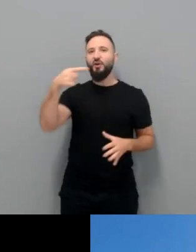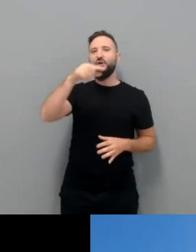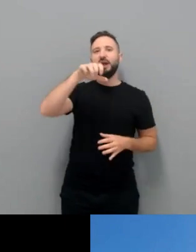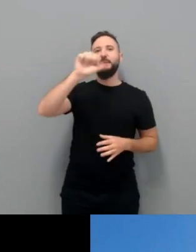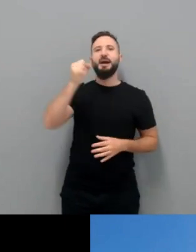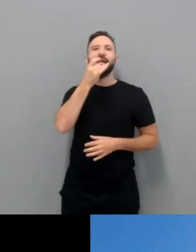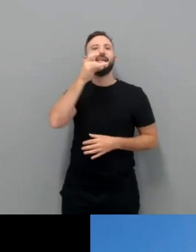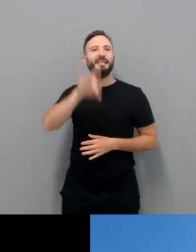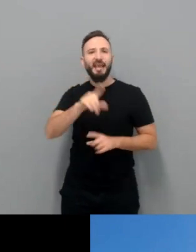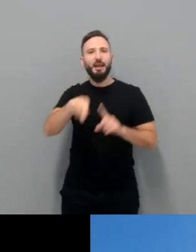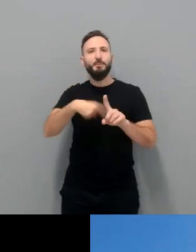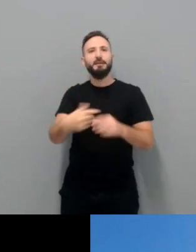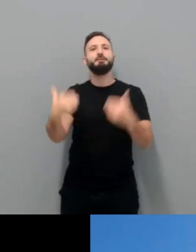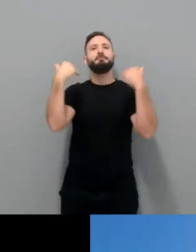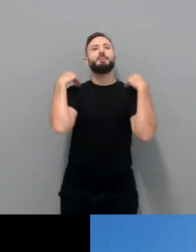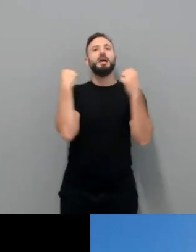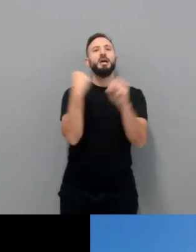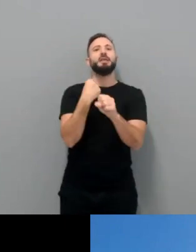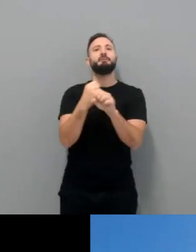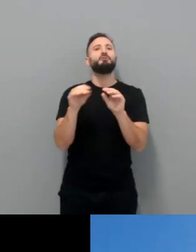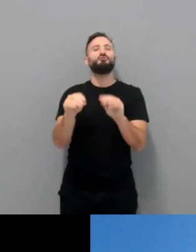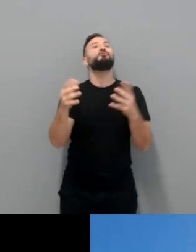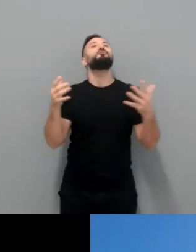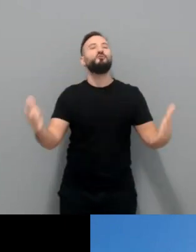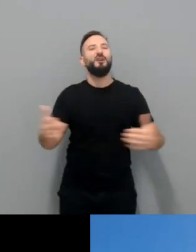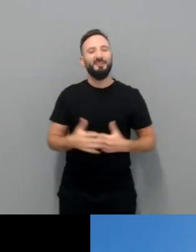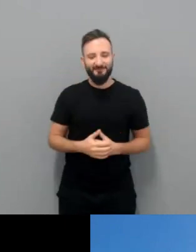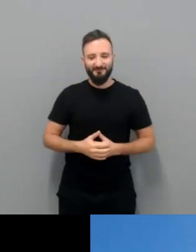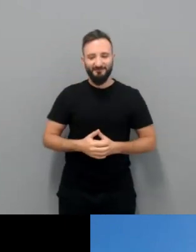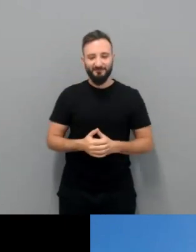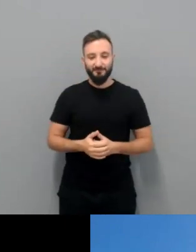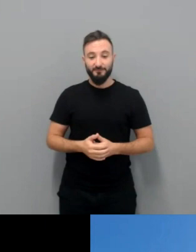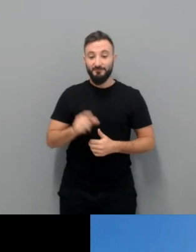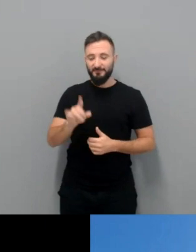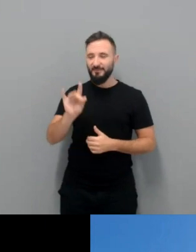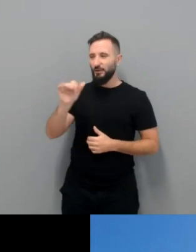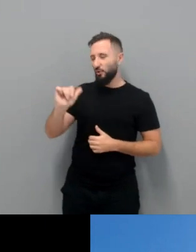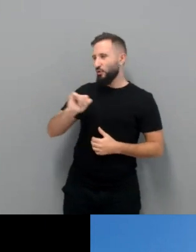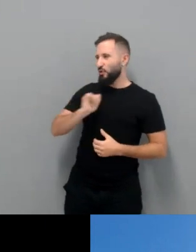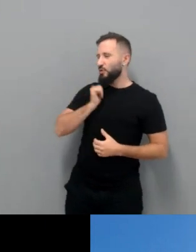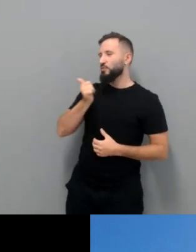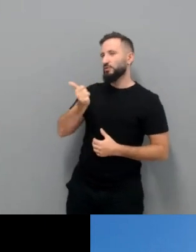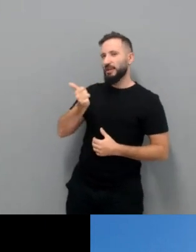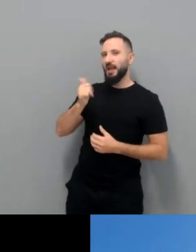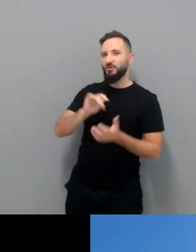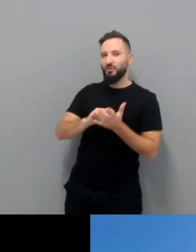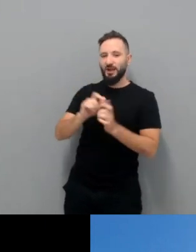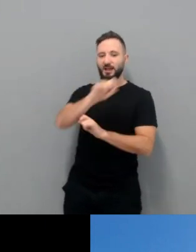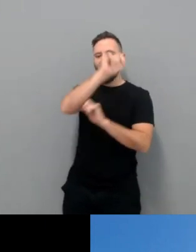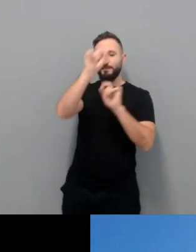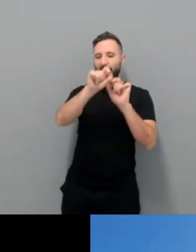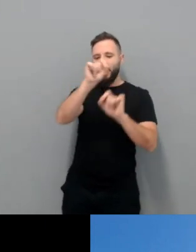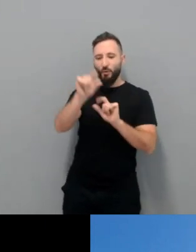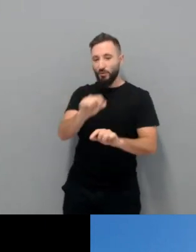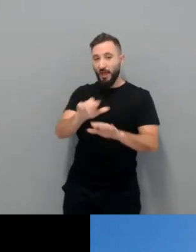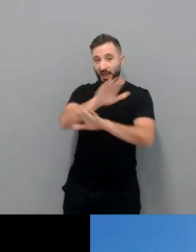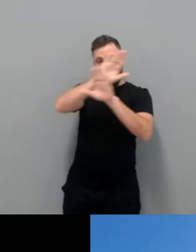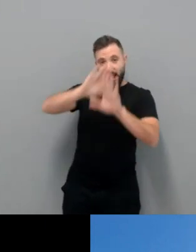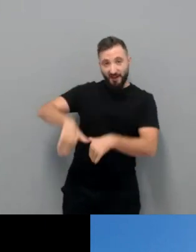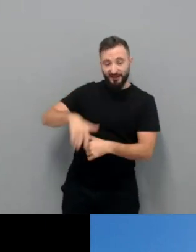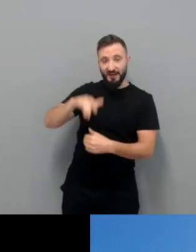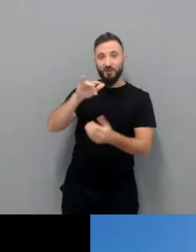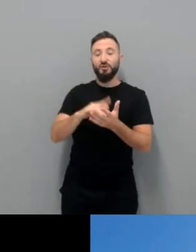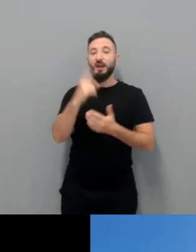qué hace y cuál es su propósito de vida. Vamos a tener la oportunidad de hacer las preguntas al final, que nos queda